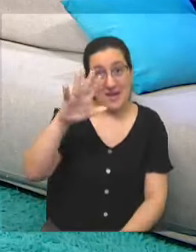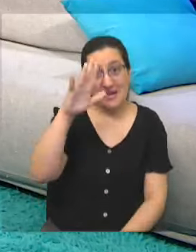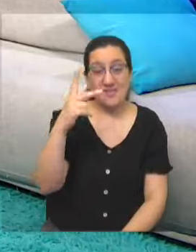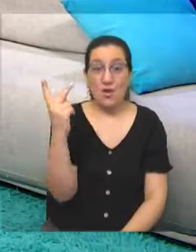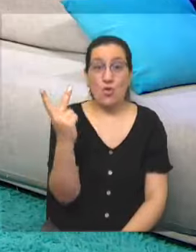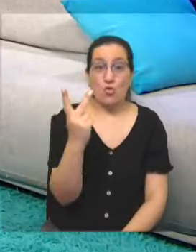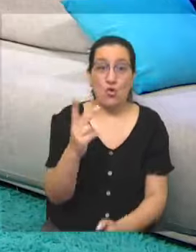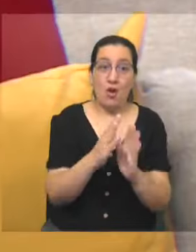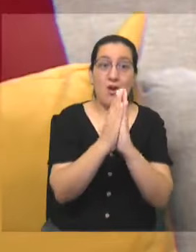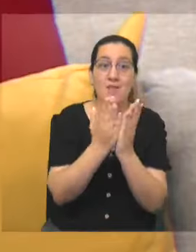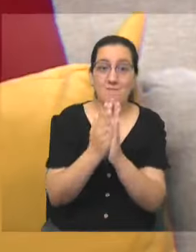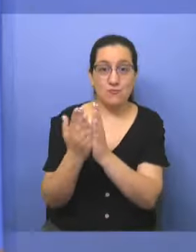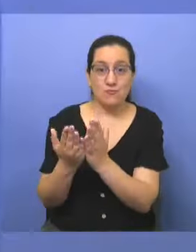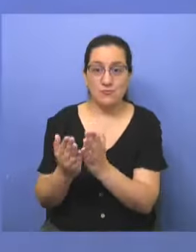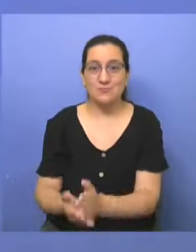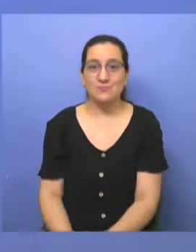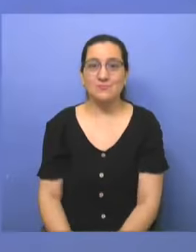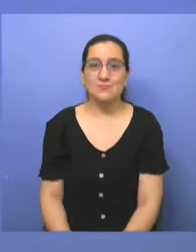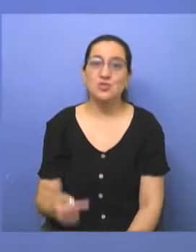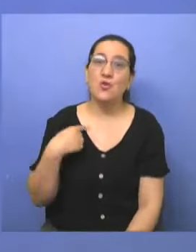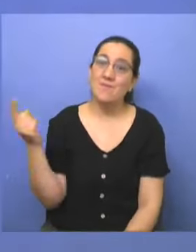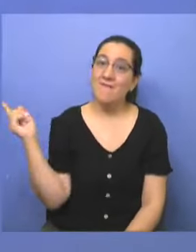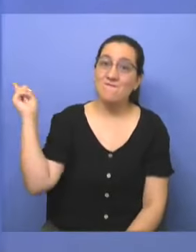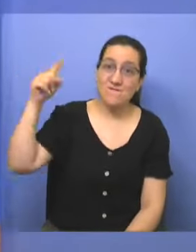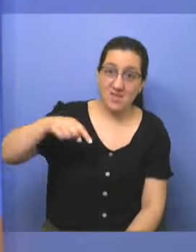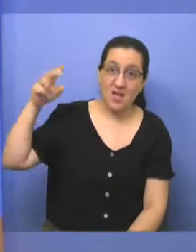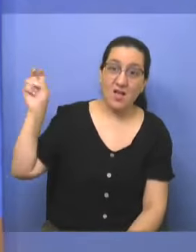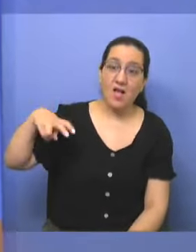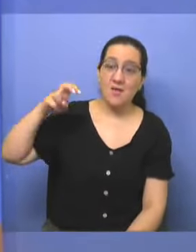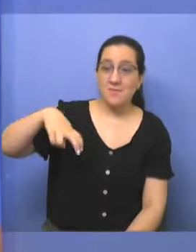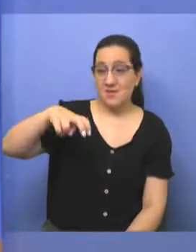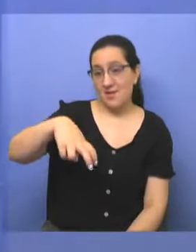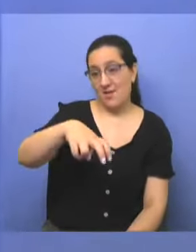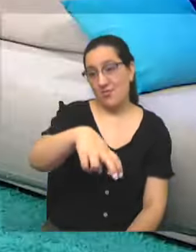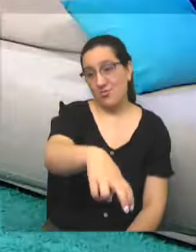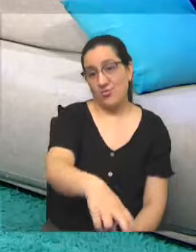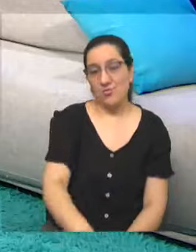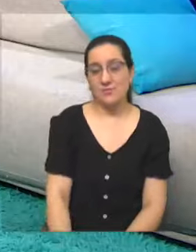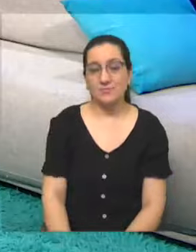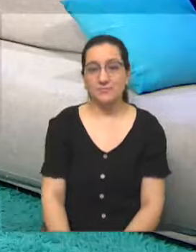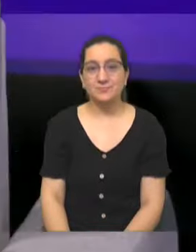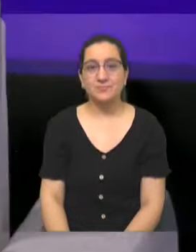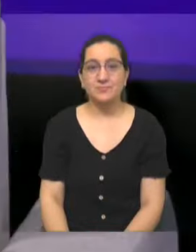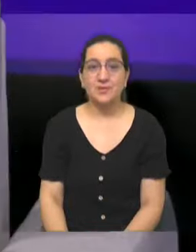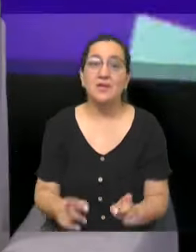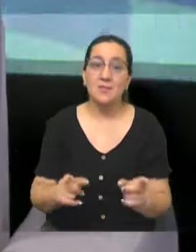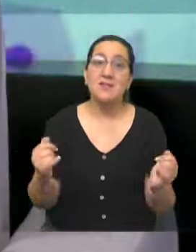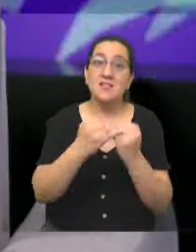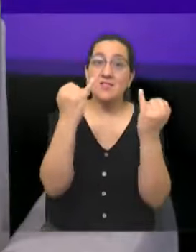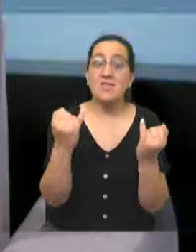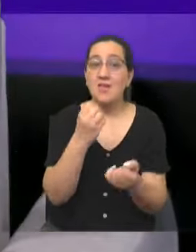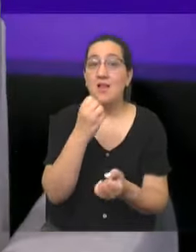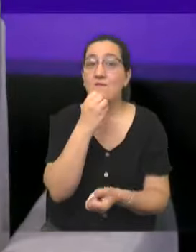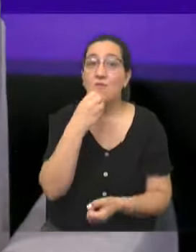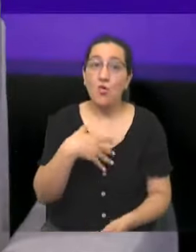No. Así que muchas gracias, cuerpo. Fito, públicamente. Y me vine caminando. Caminando, eso es bondad, señores, señores. Y bueno, y también es el Día de la Bondad, Día Mundial de